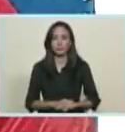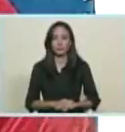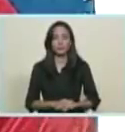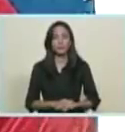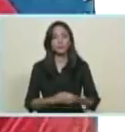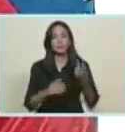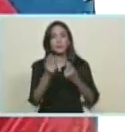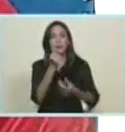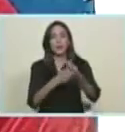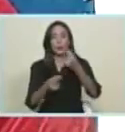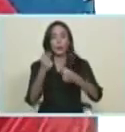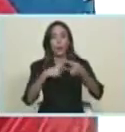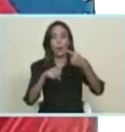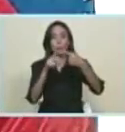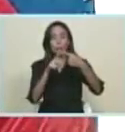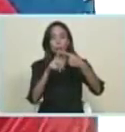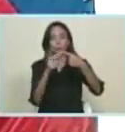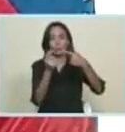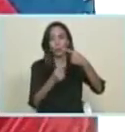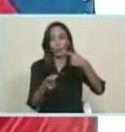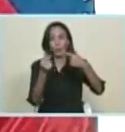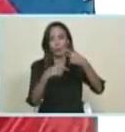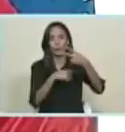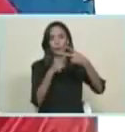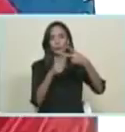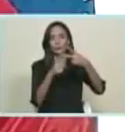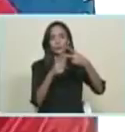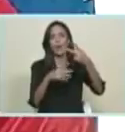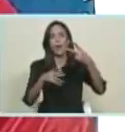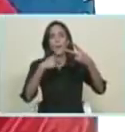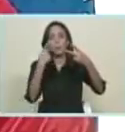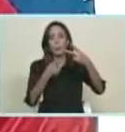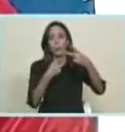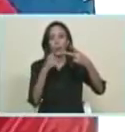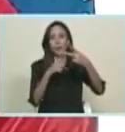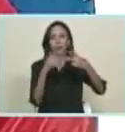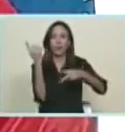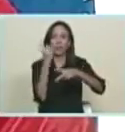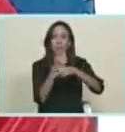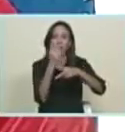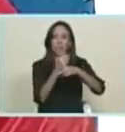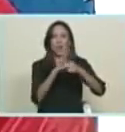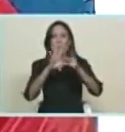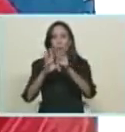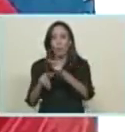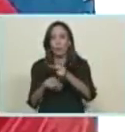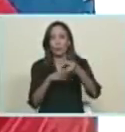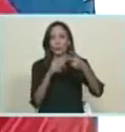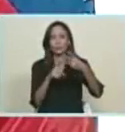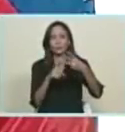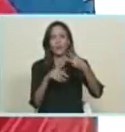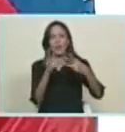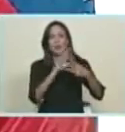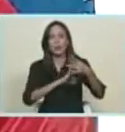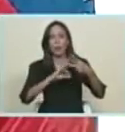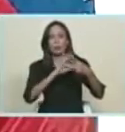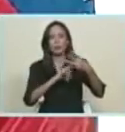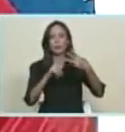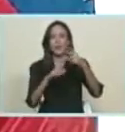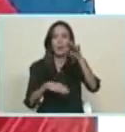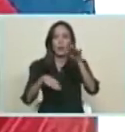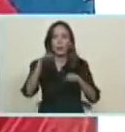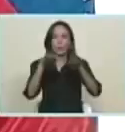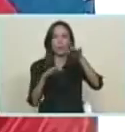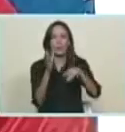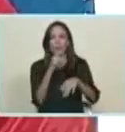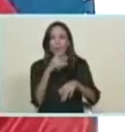En lo económico, la dependencia y el atraso. En lo político, el autoritarismo y la corrupción. Y en lo social, la desigualdad,